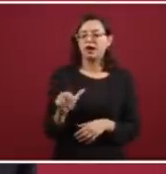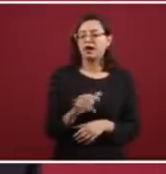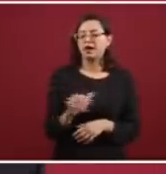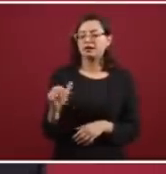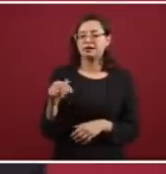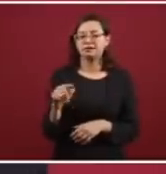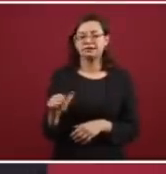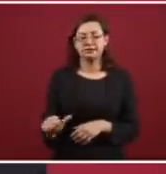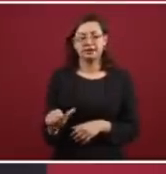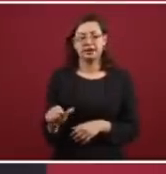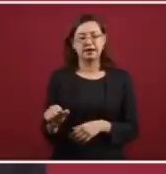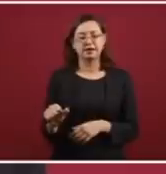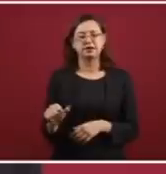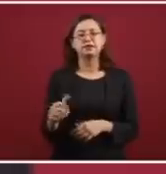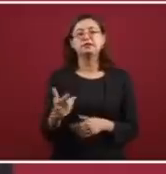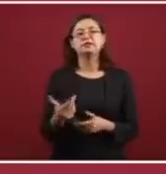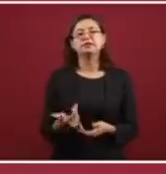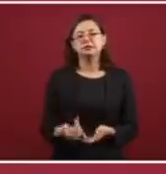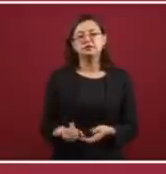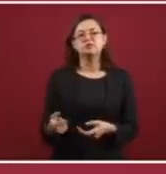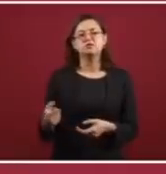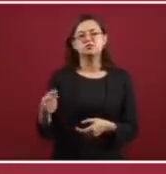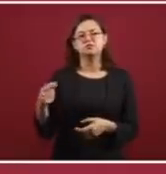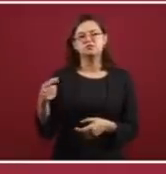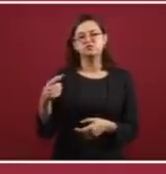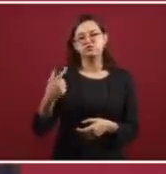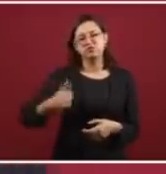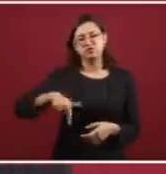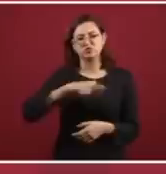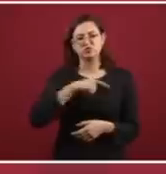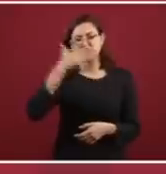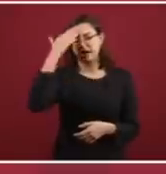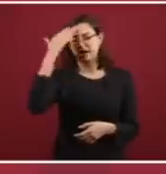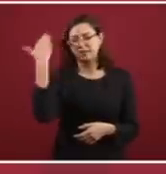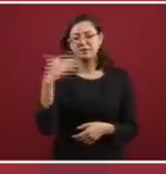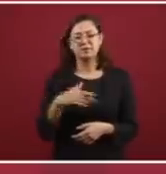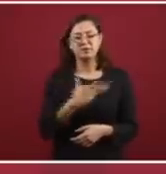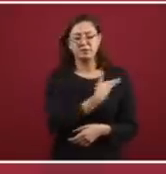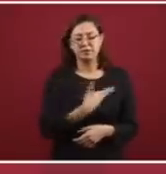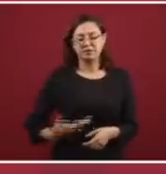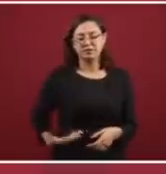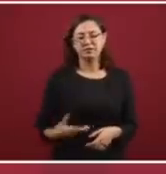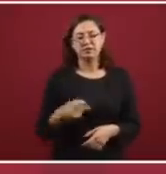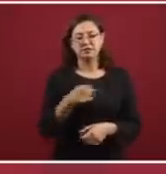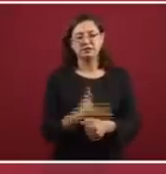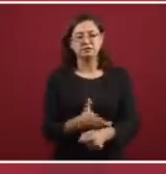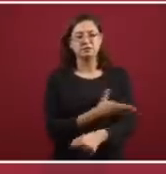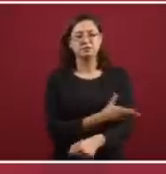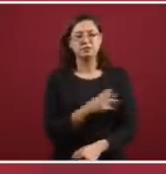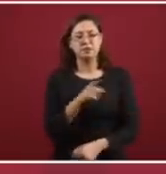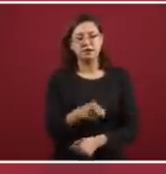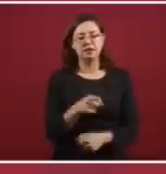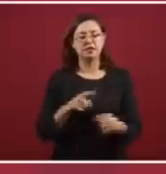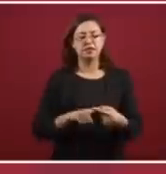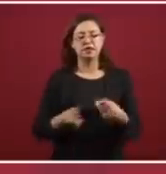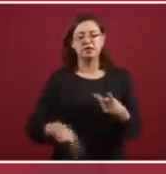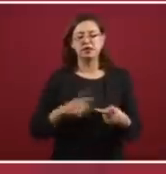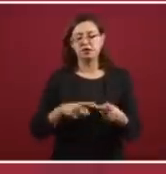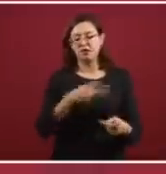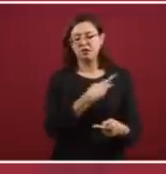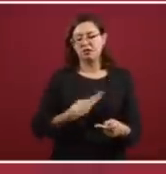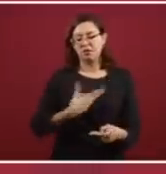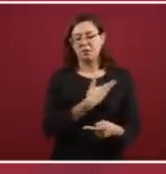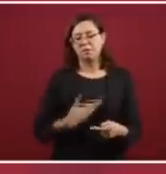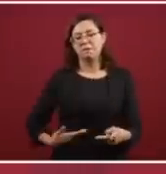como todos sabemos, cuando asesinan al presidente Madero, al vicepresidente Pino